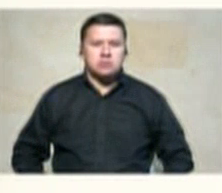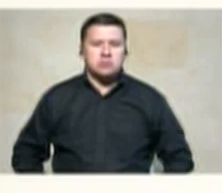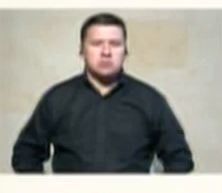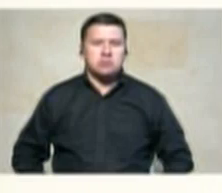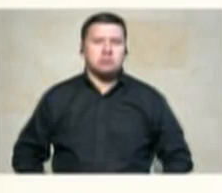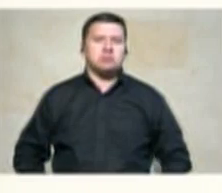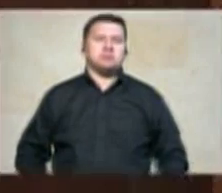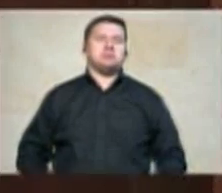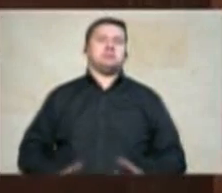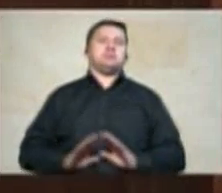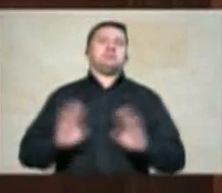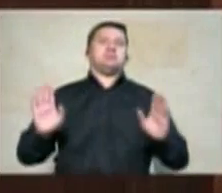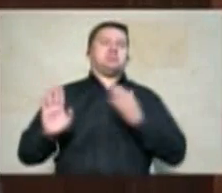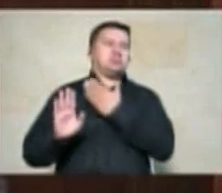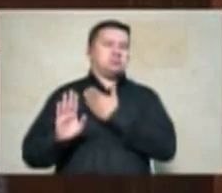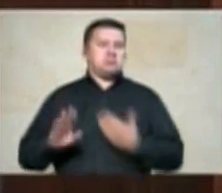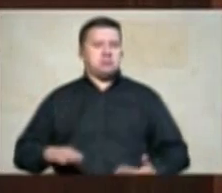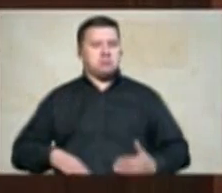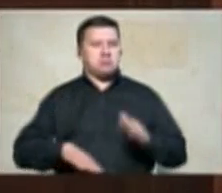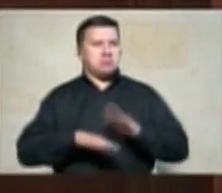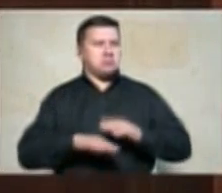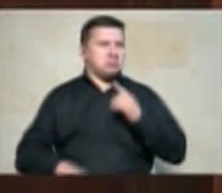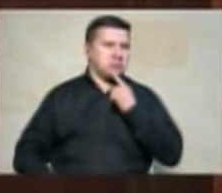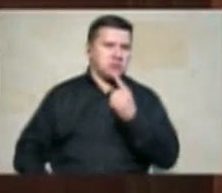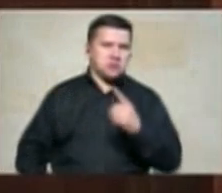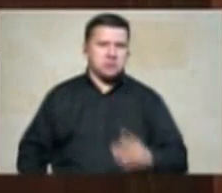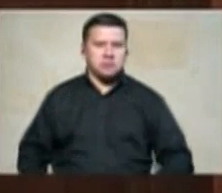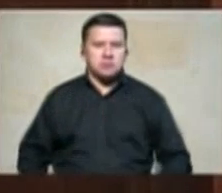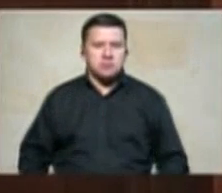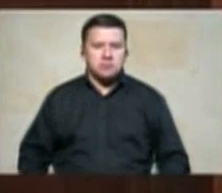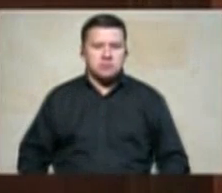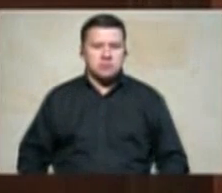Solo cierro, señor presidente, diciendo lo siguiente.